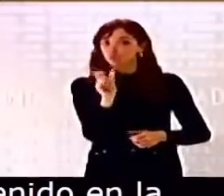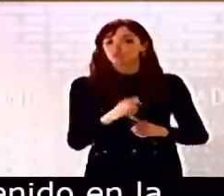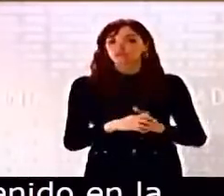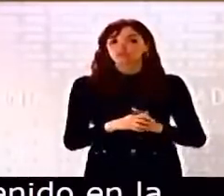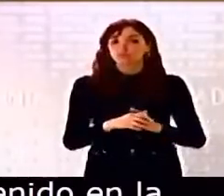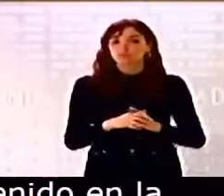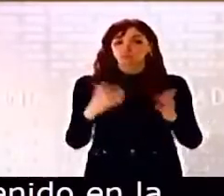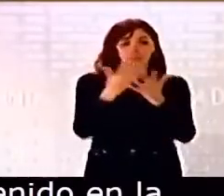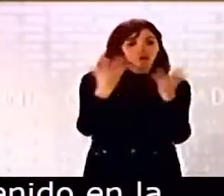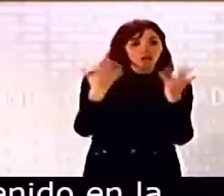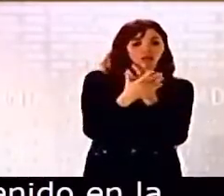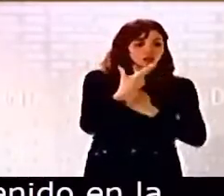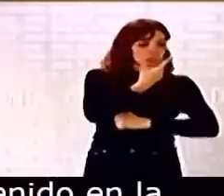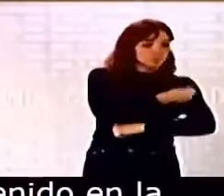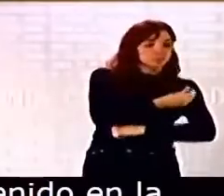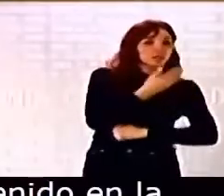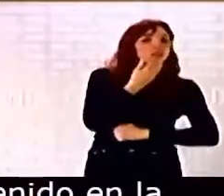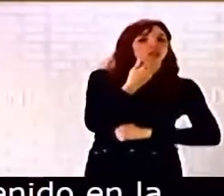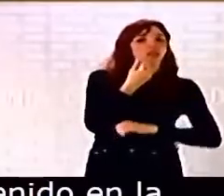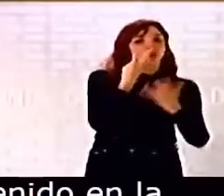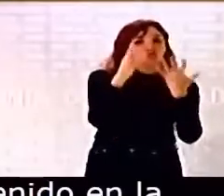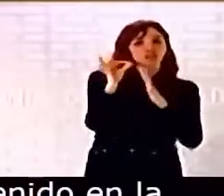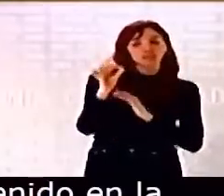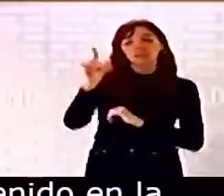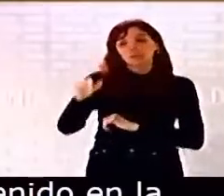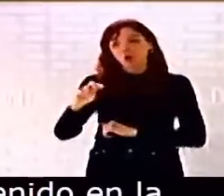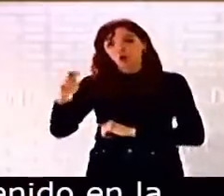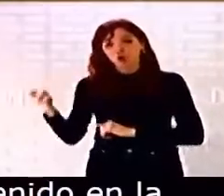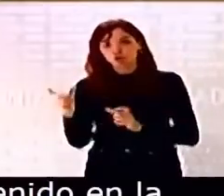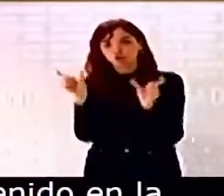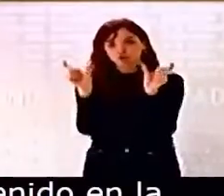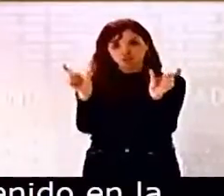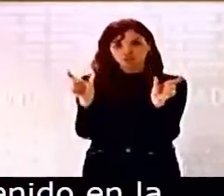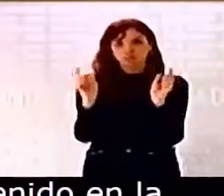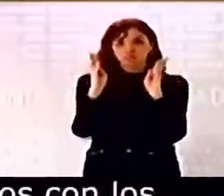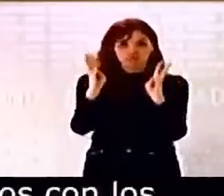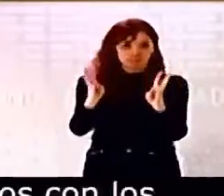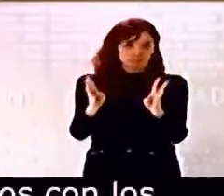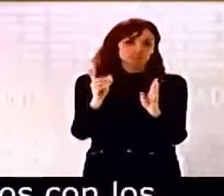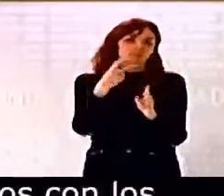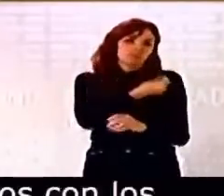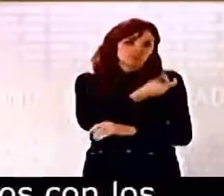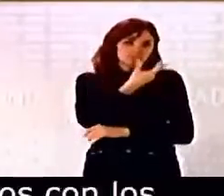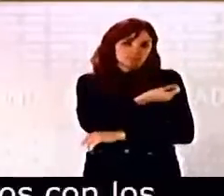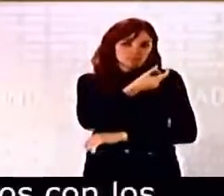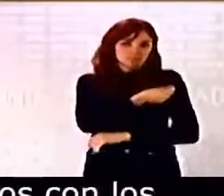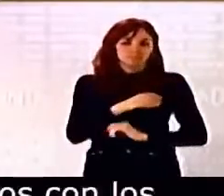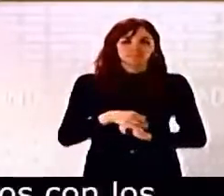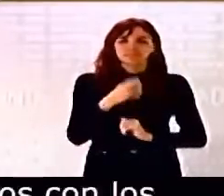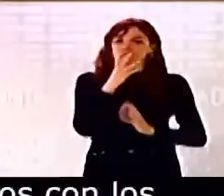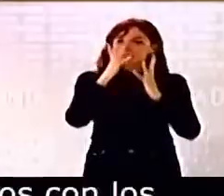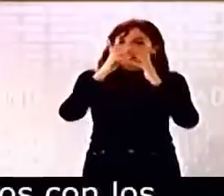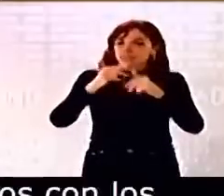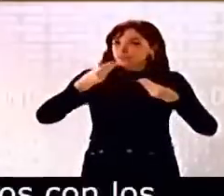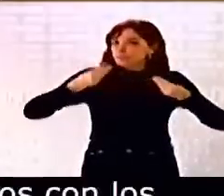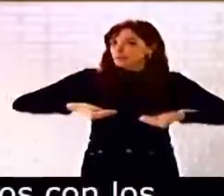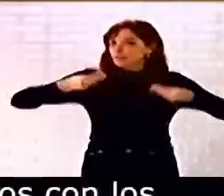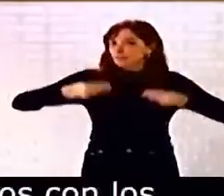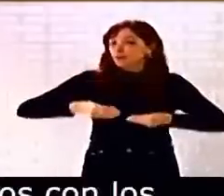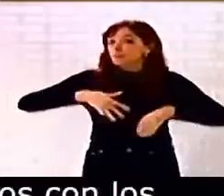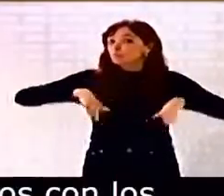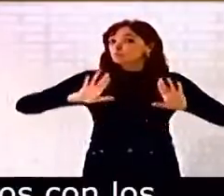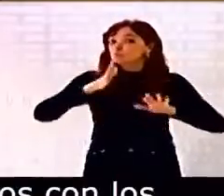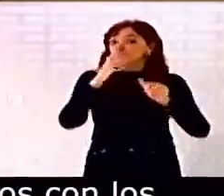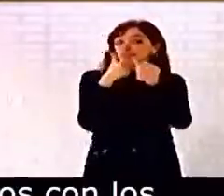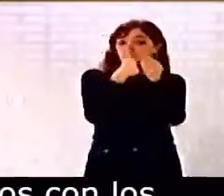simultanearemos con los mayores de 80 años. Ahora bien, estamos calculando las cifras bien, porque tanto grandes dependientes